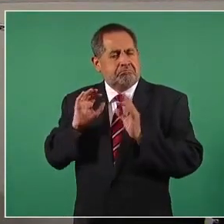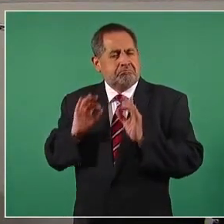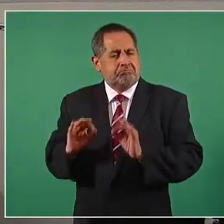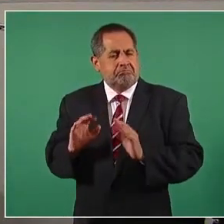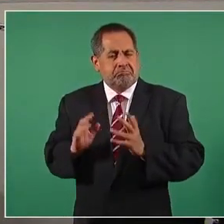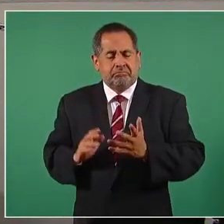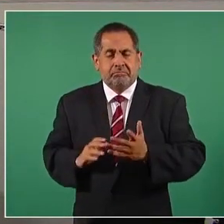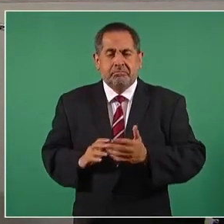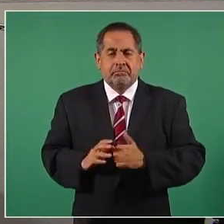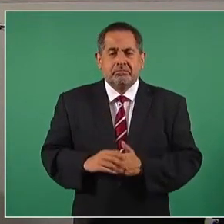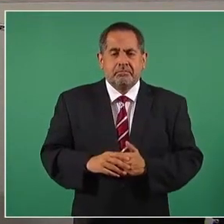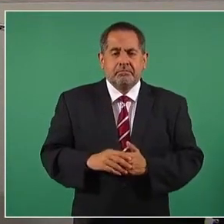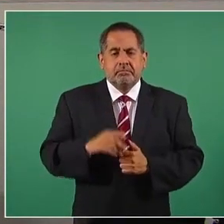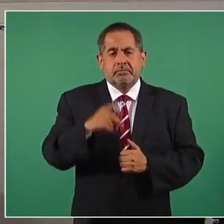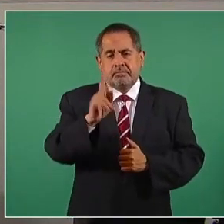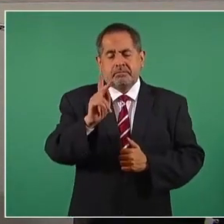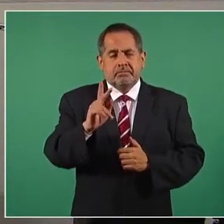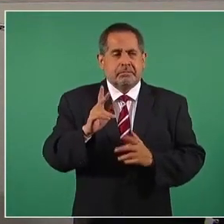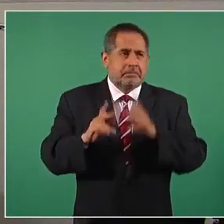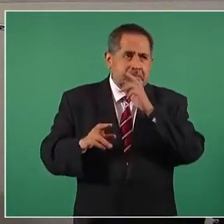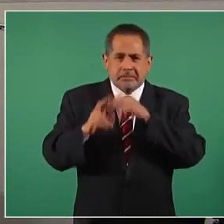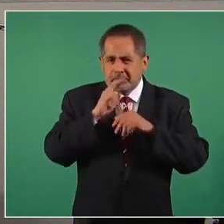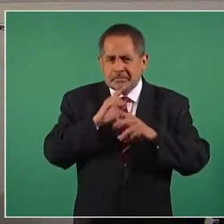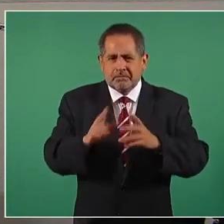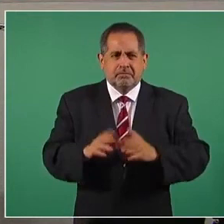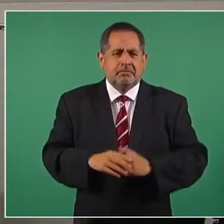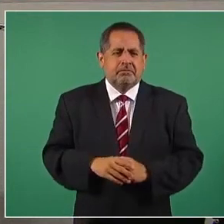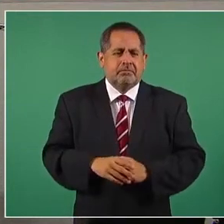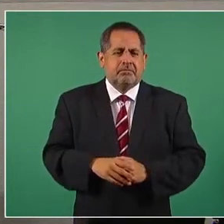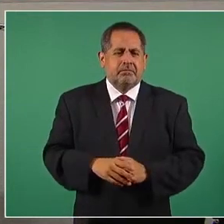Pero tiene no una me sección. Amargo, o sea,